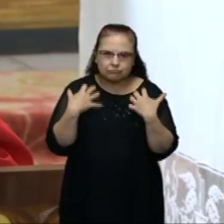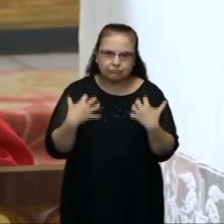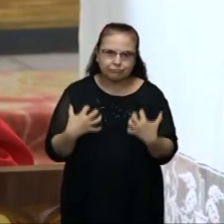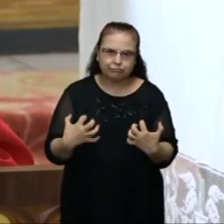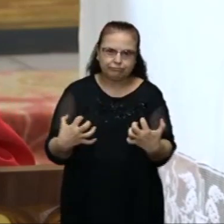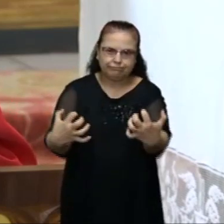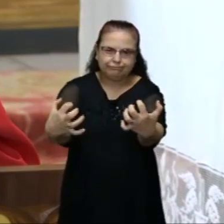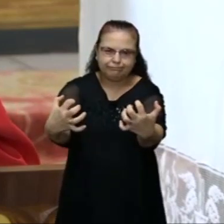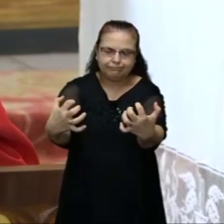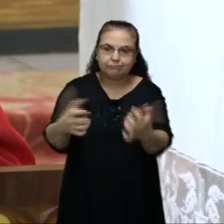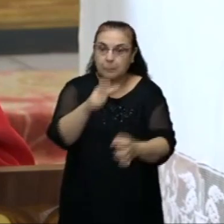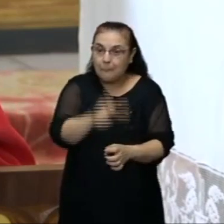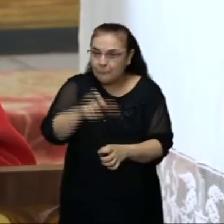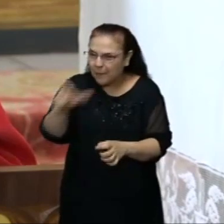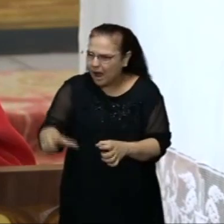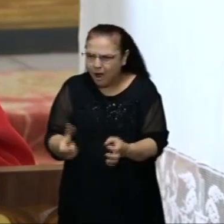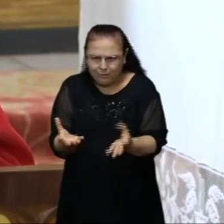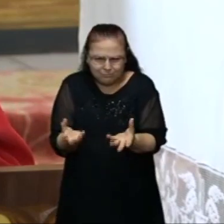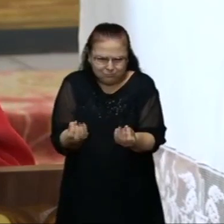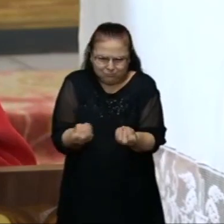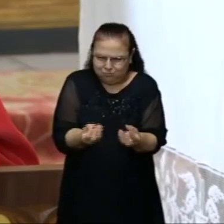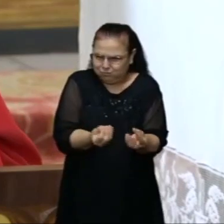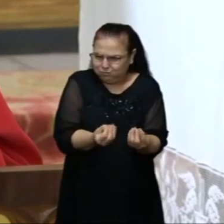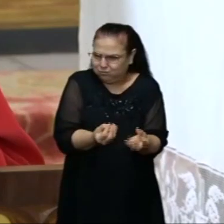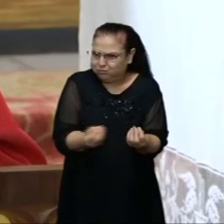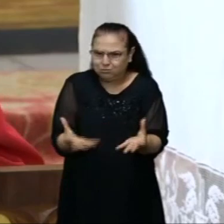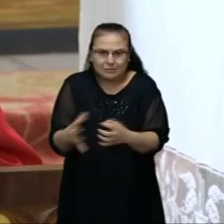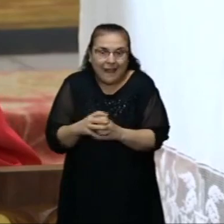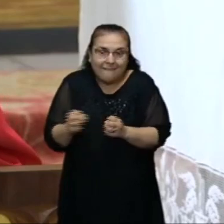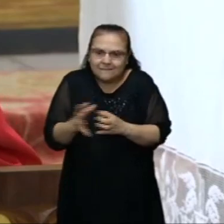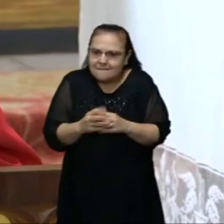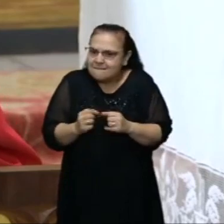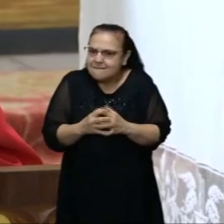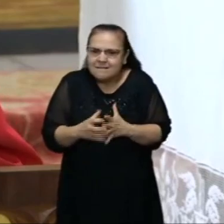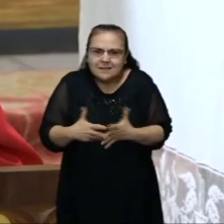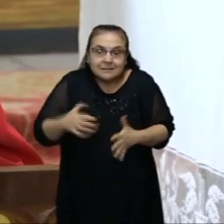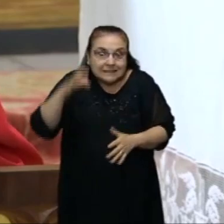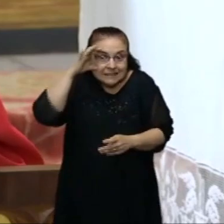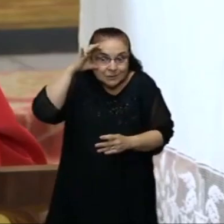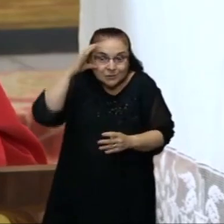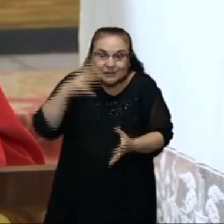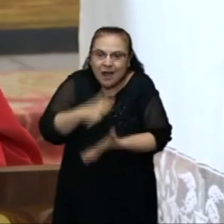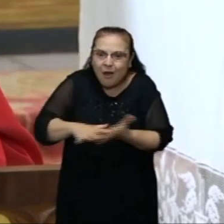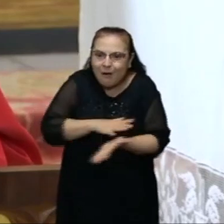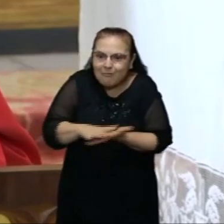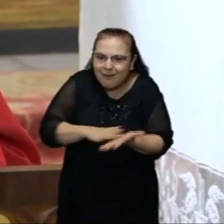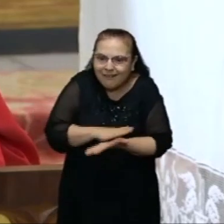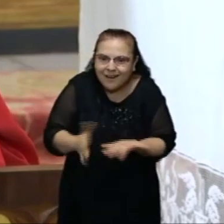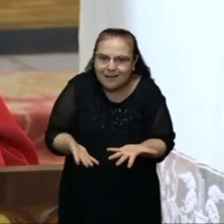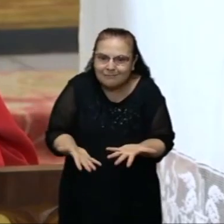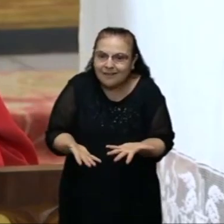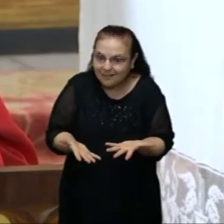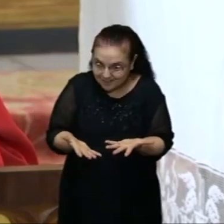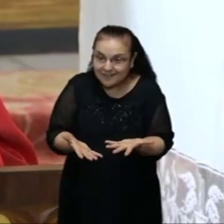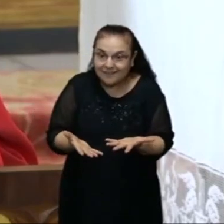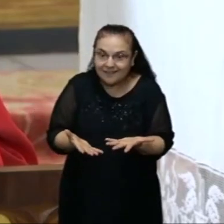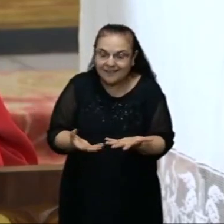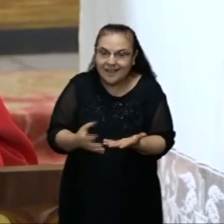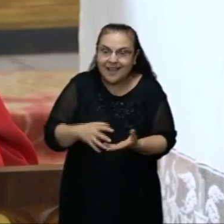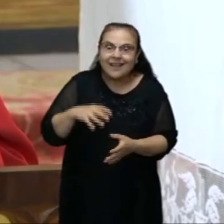gente que está ansiosa de escuchar la palabra. Y una vez que escuchan la